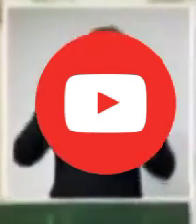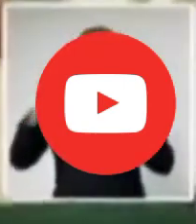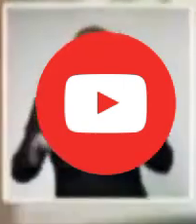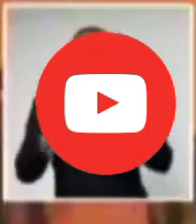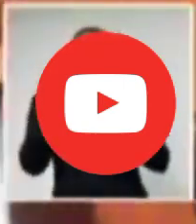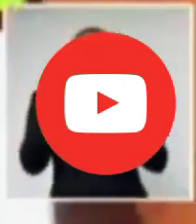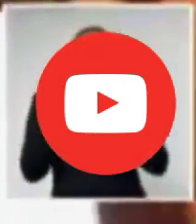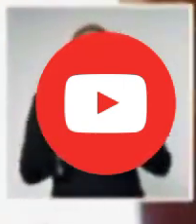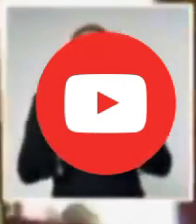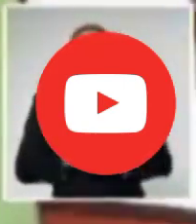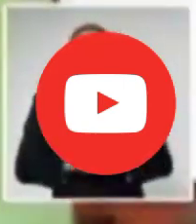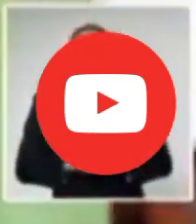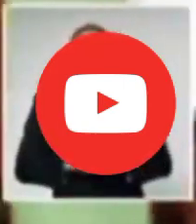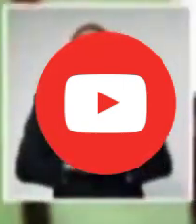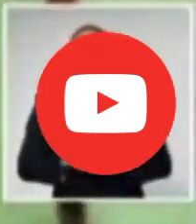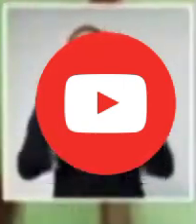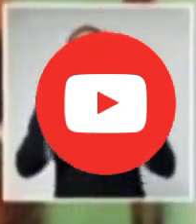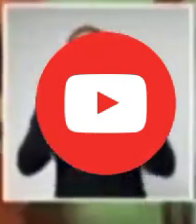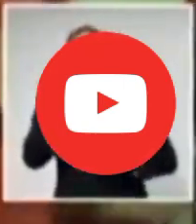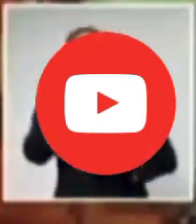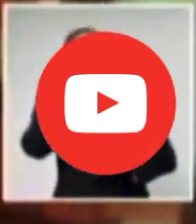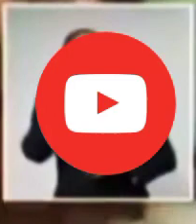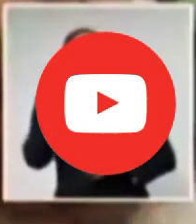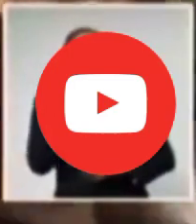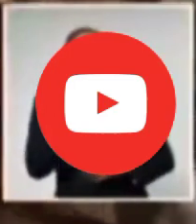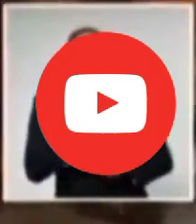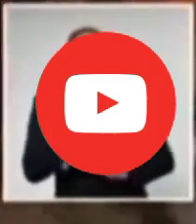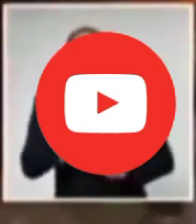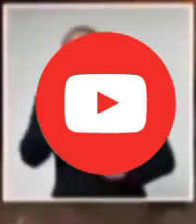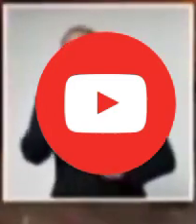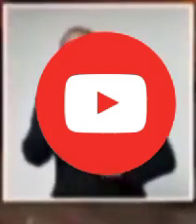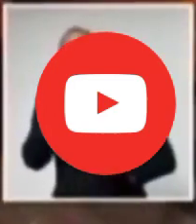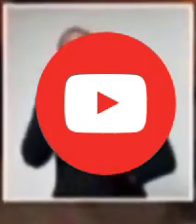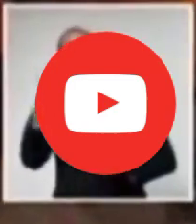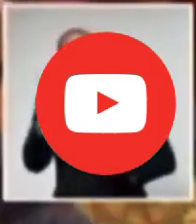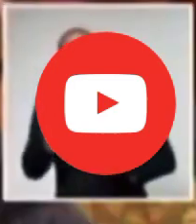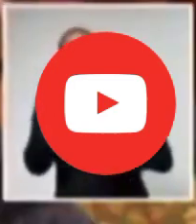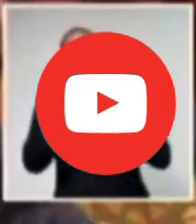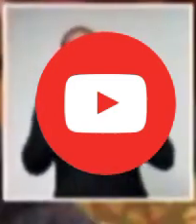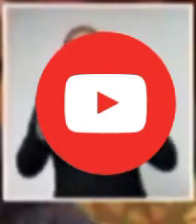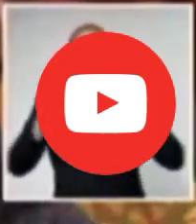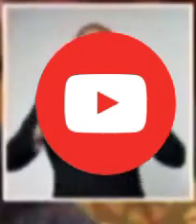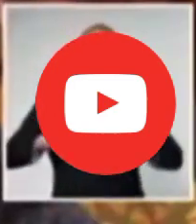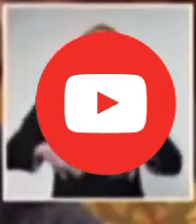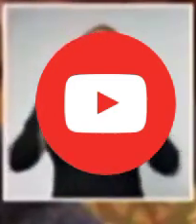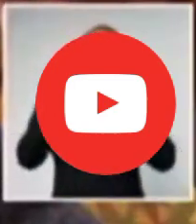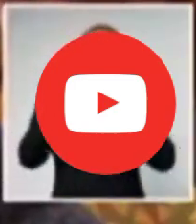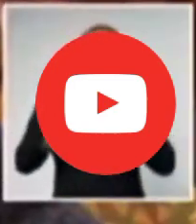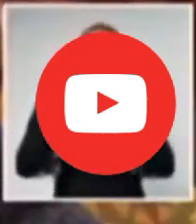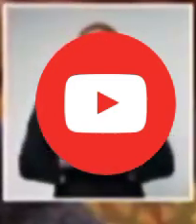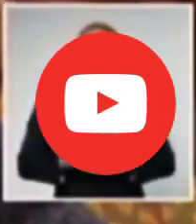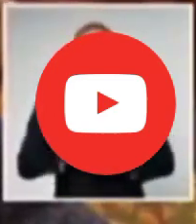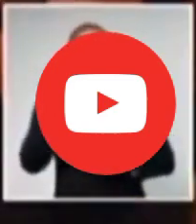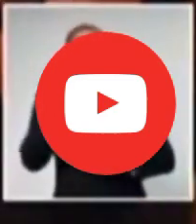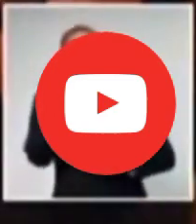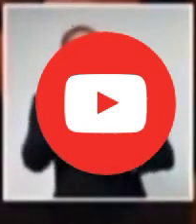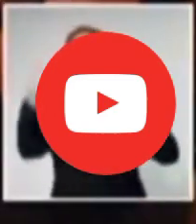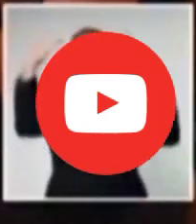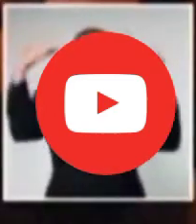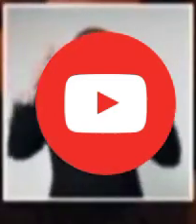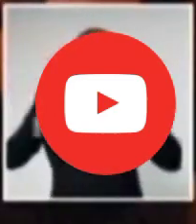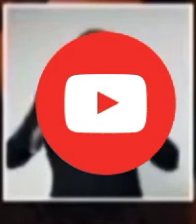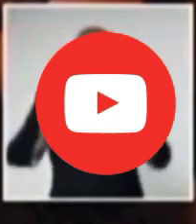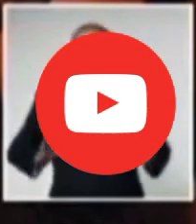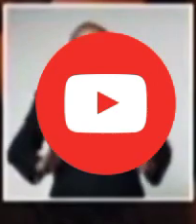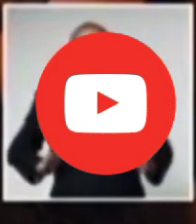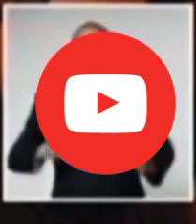Para Feridia, la risa es la cura de muchos males que existen en el mundo. Por eso, en su otra casa, invita a su vecino